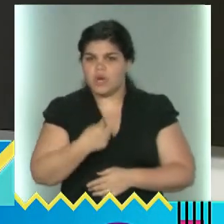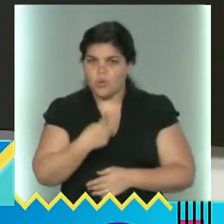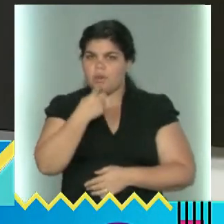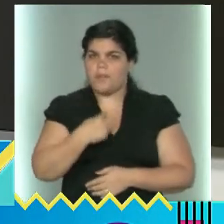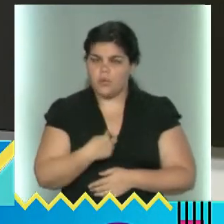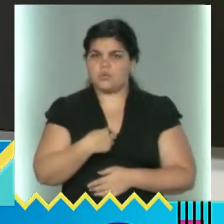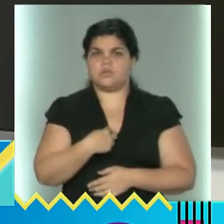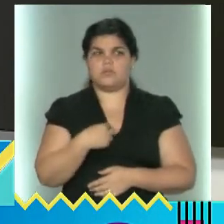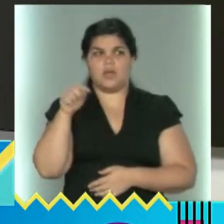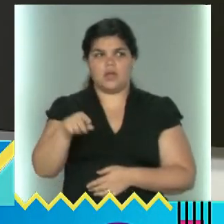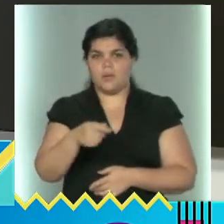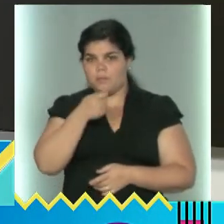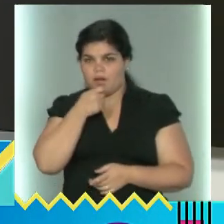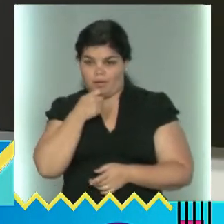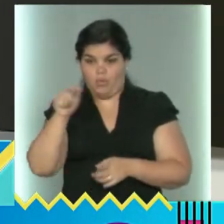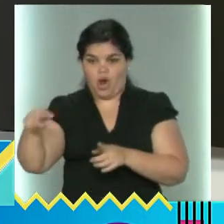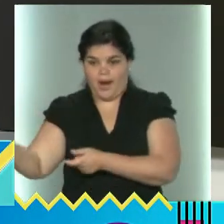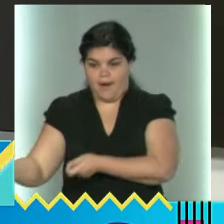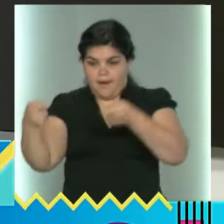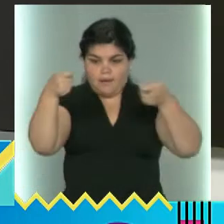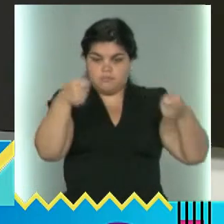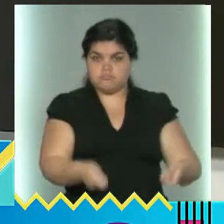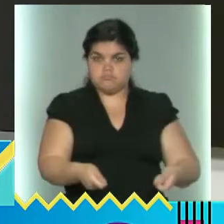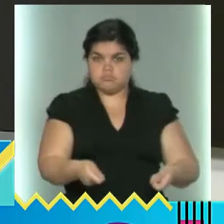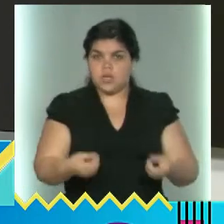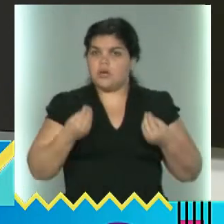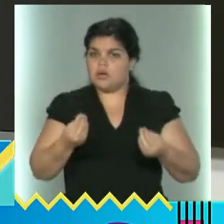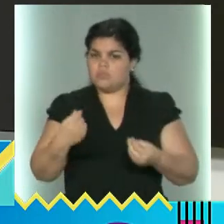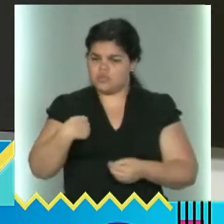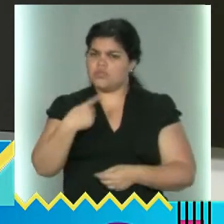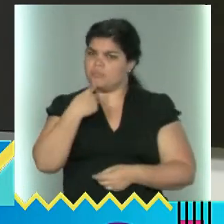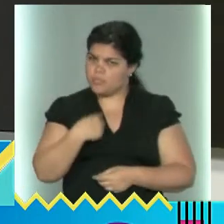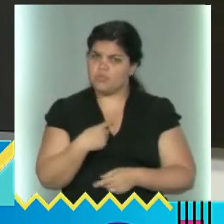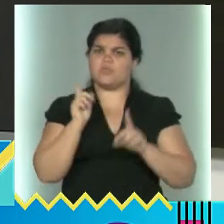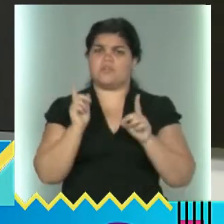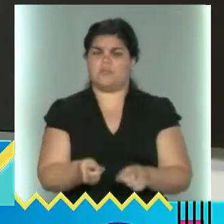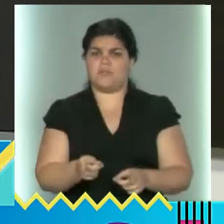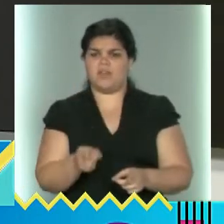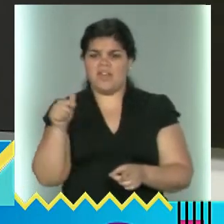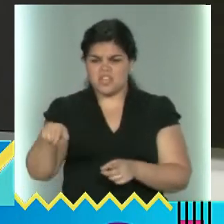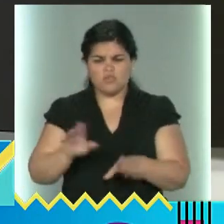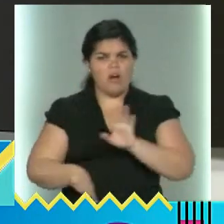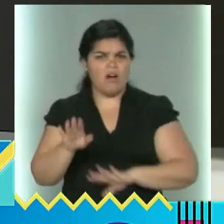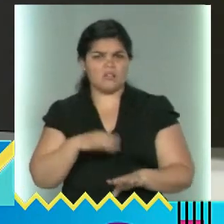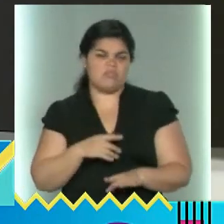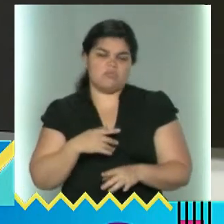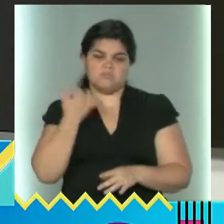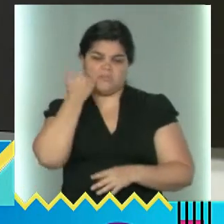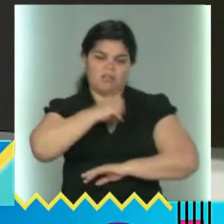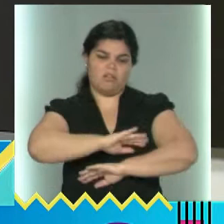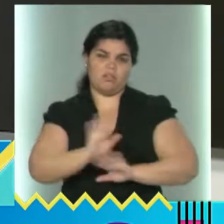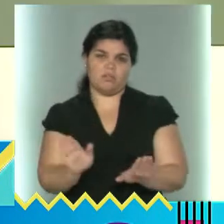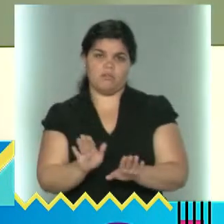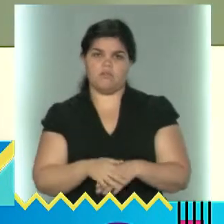estoy pasando a alguien con una sábana de cama en cama, ¿no me tengo que cuestionar eso que estoy haciendo o ya lo doy como dado y que es así